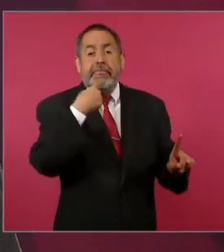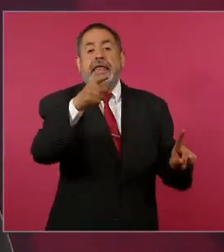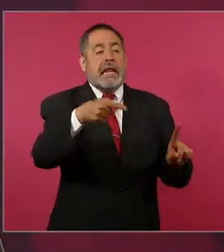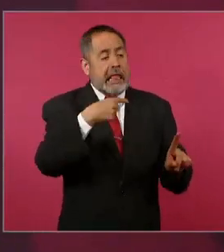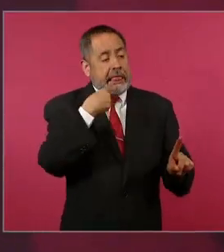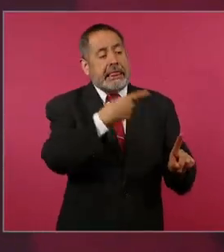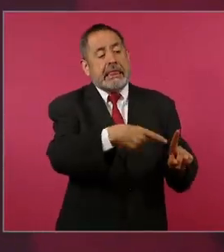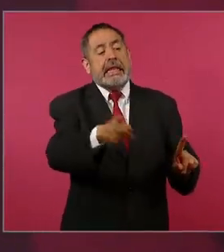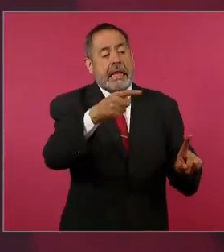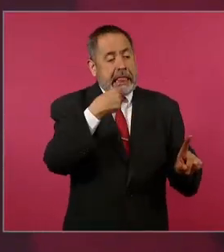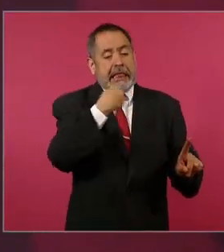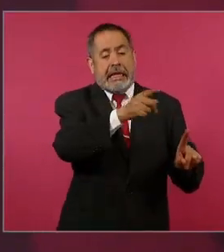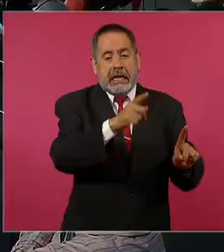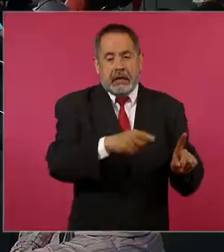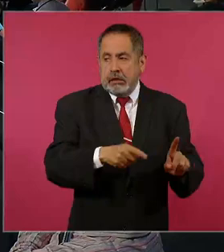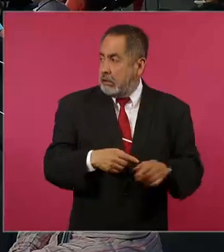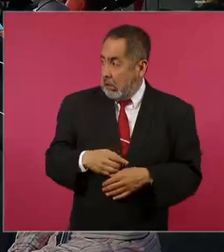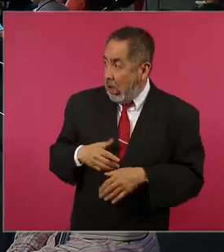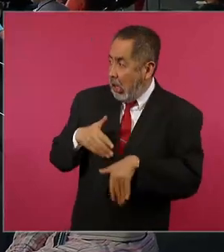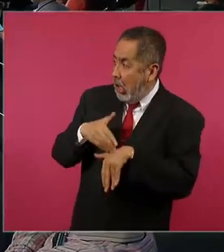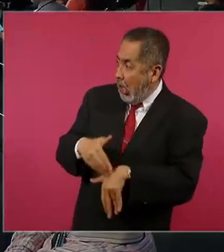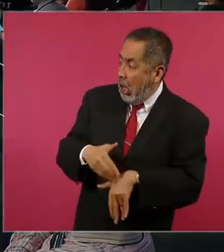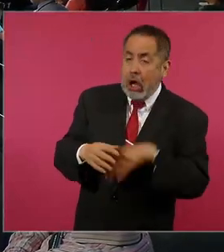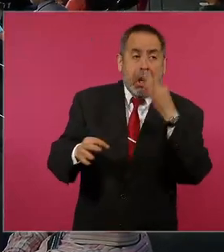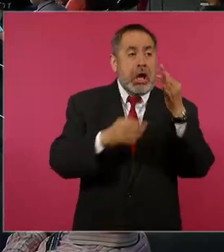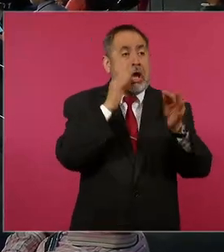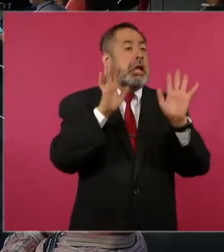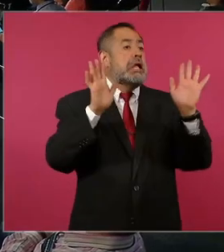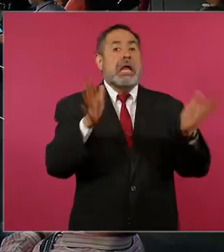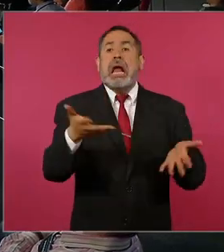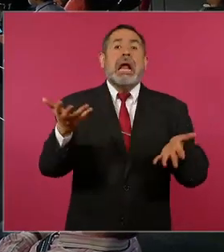a candidatos, a candidatas?